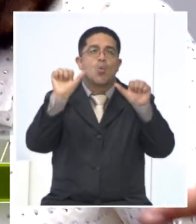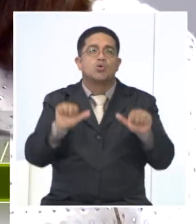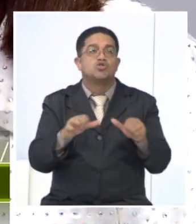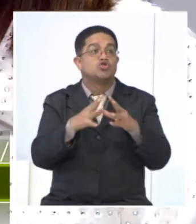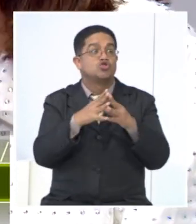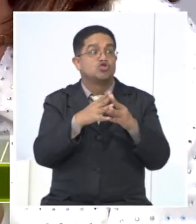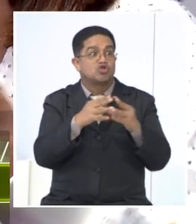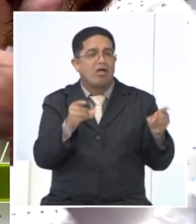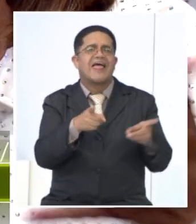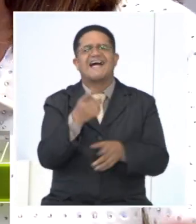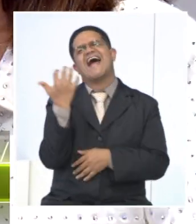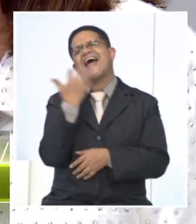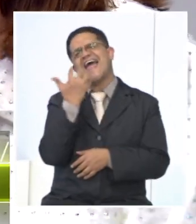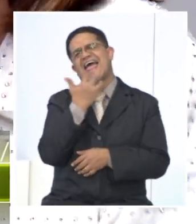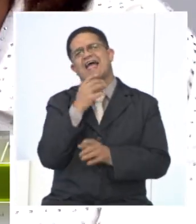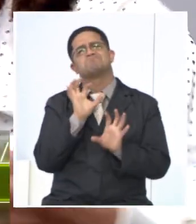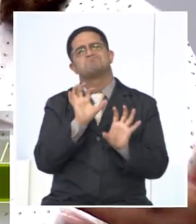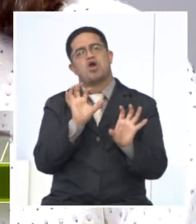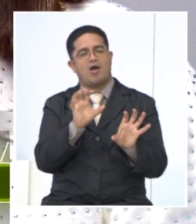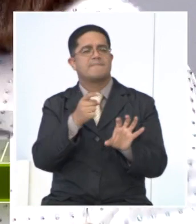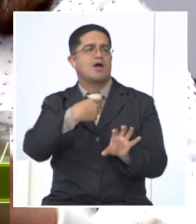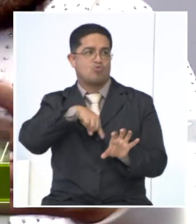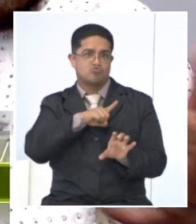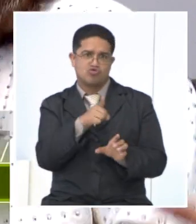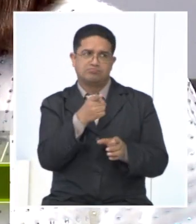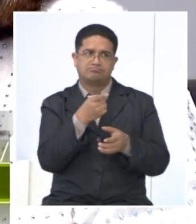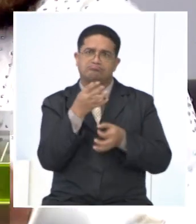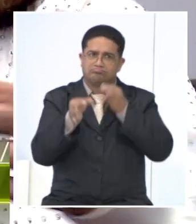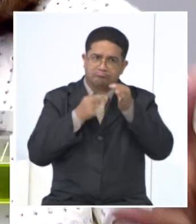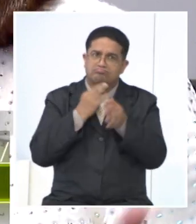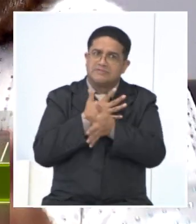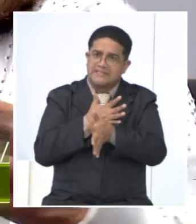se ríen, porque uno les habla de sexo, del